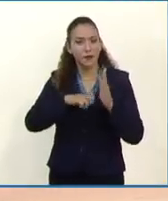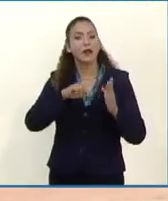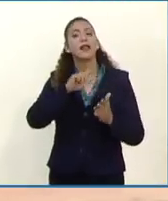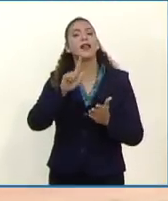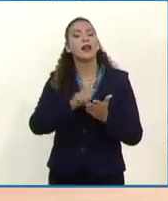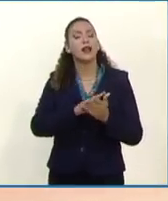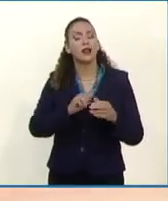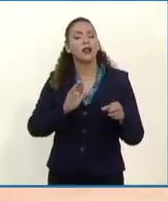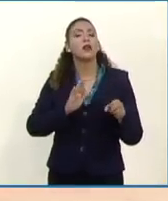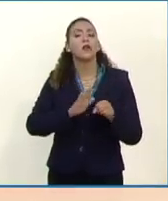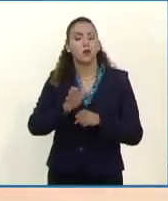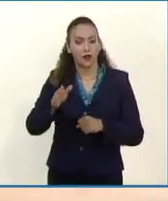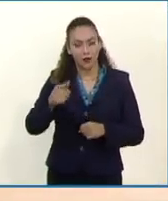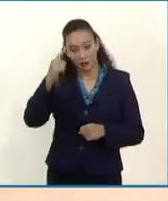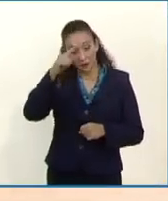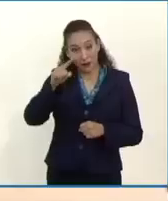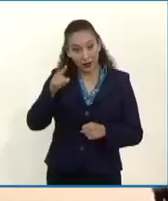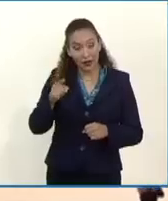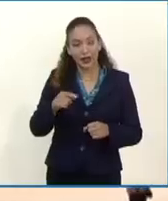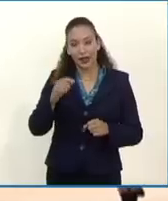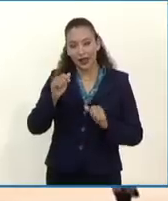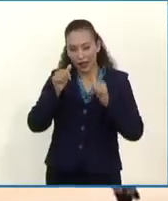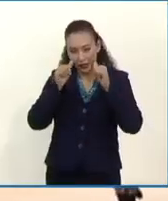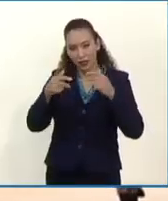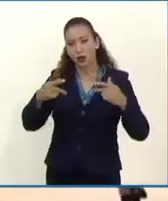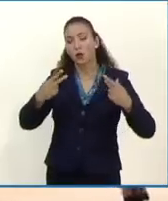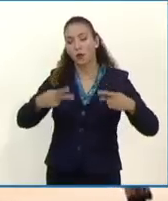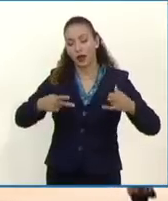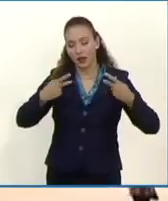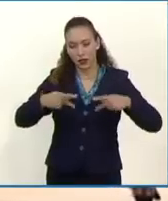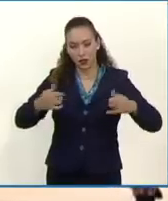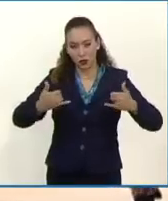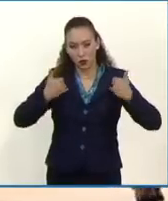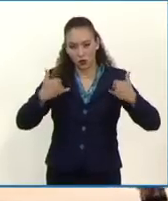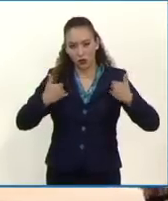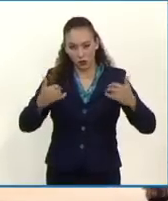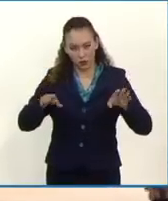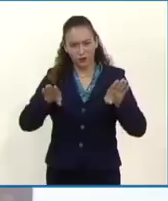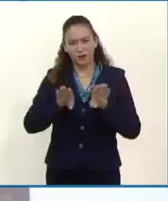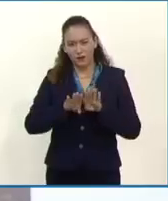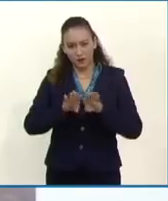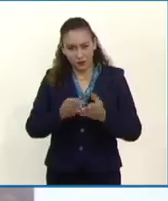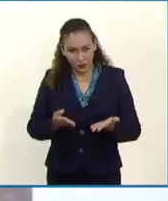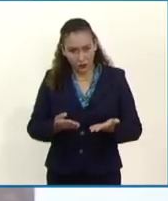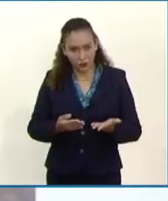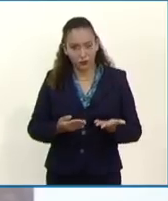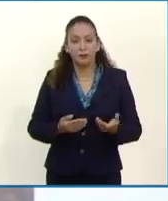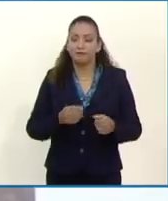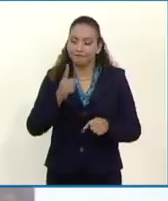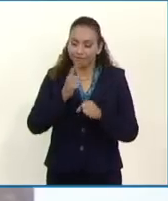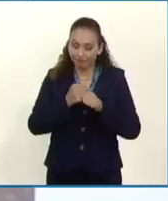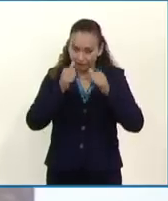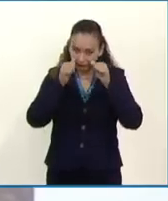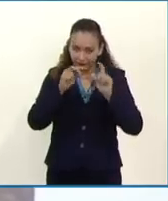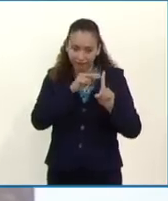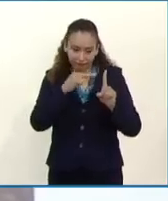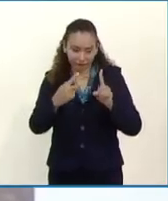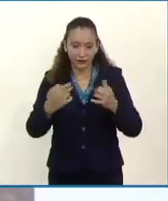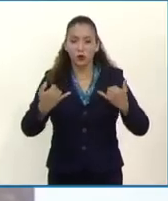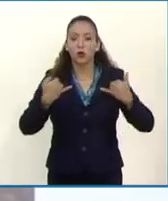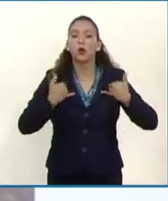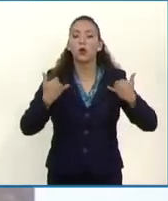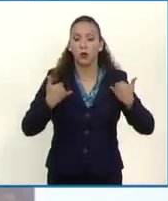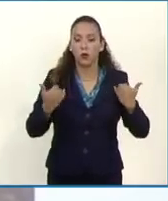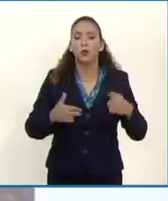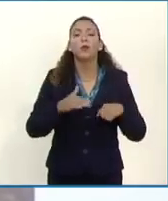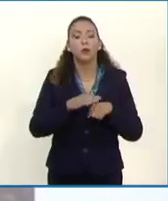sustanciación de procedimientos disciplinarios de personas adolescentes, tomando como base el interés superior de la adolescencia, al resolver un